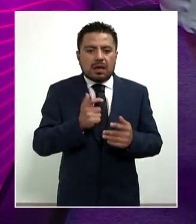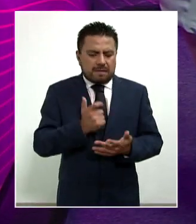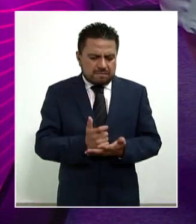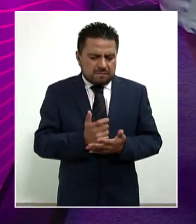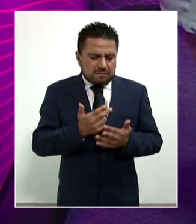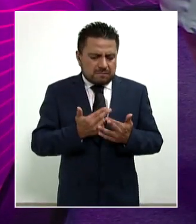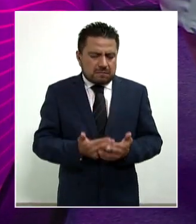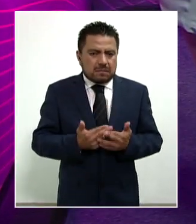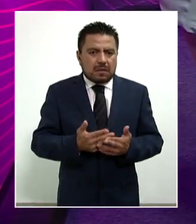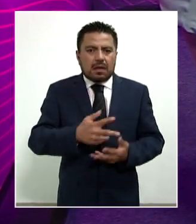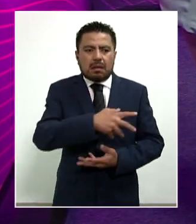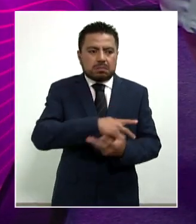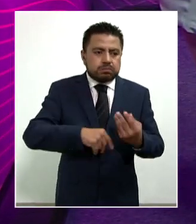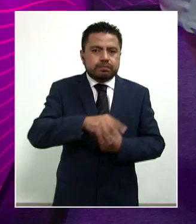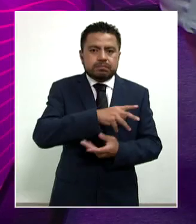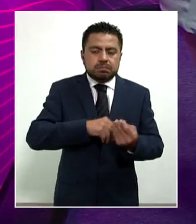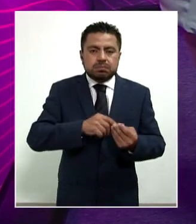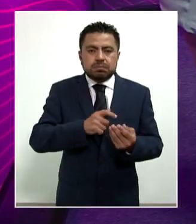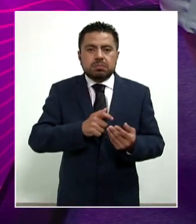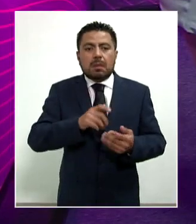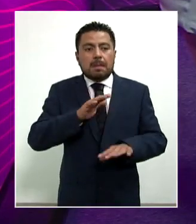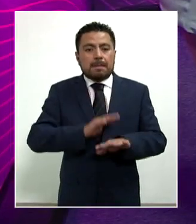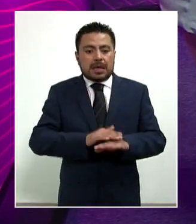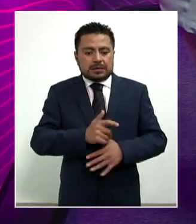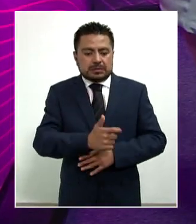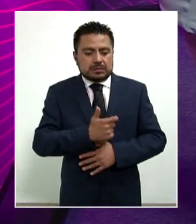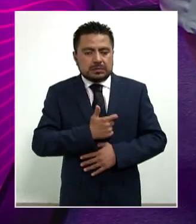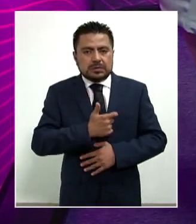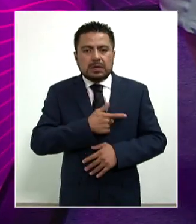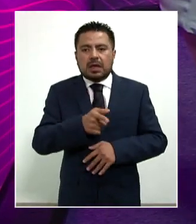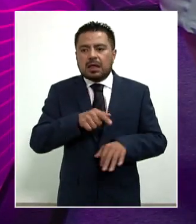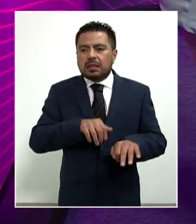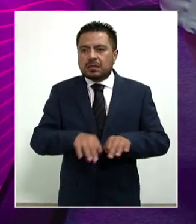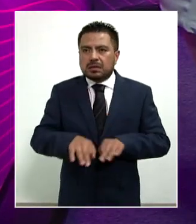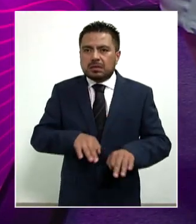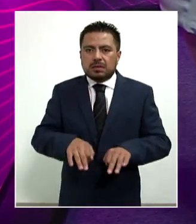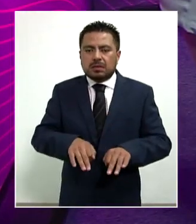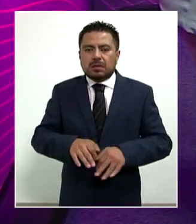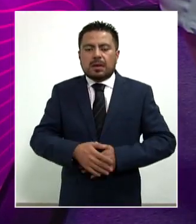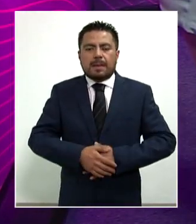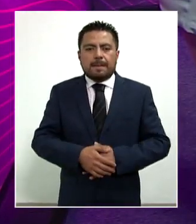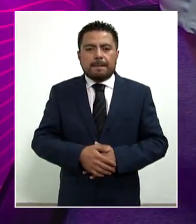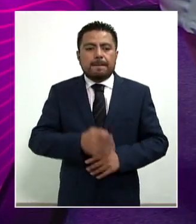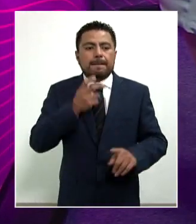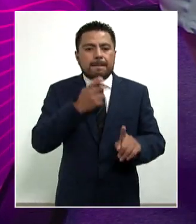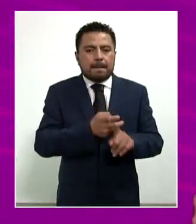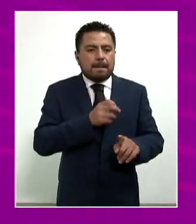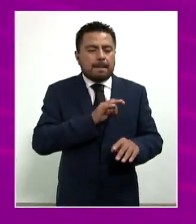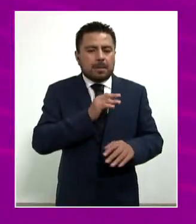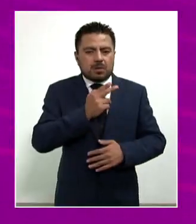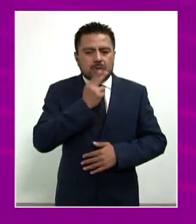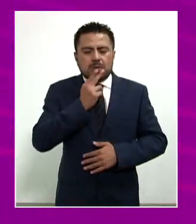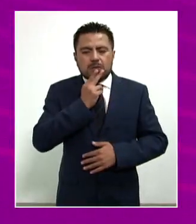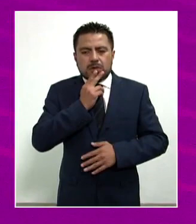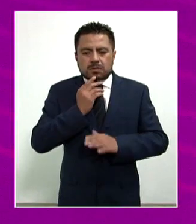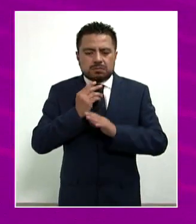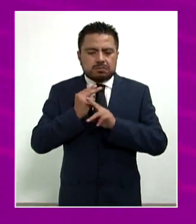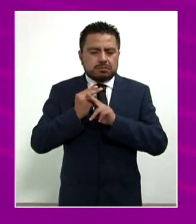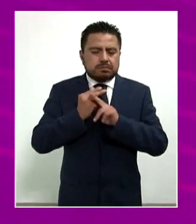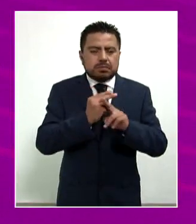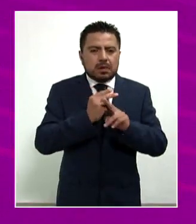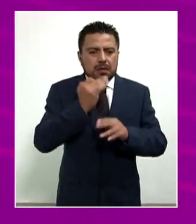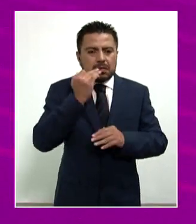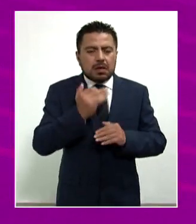dinero e invertirlo te da más que trabajar. Y eso se mantiene en el tiempo.